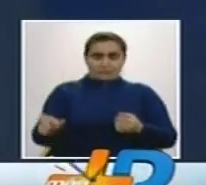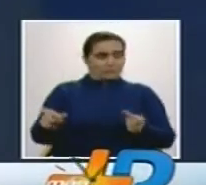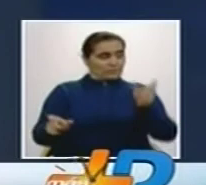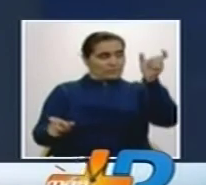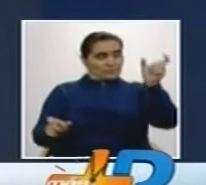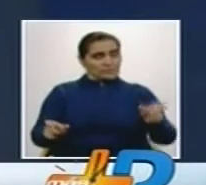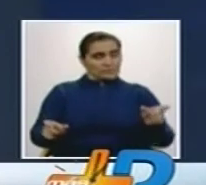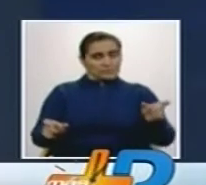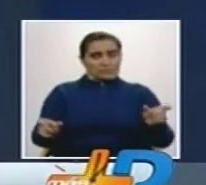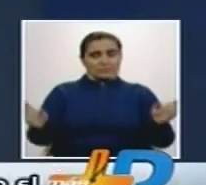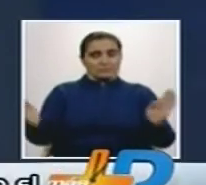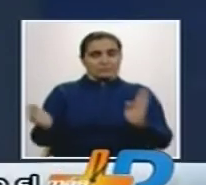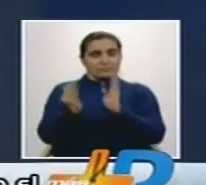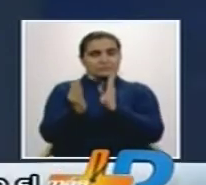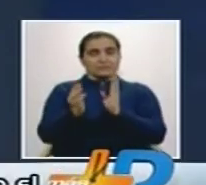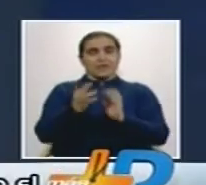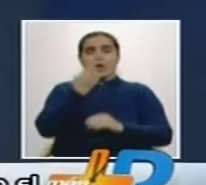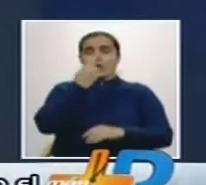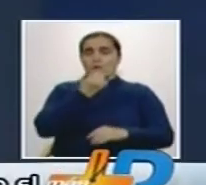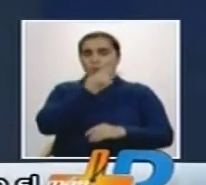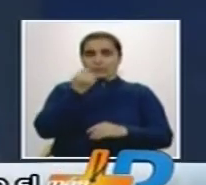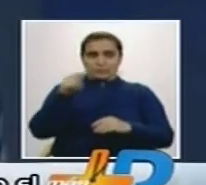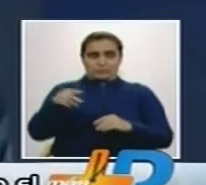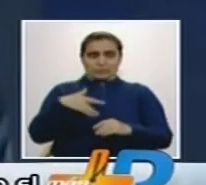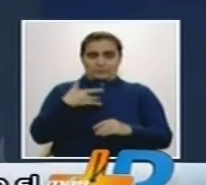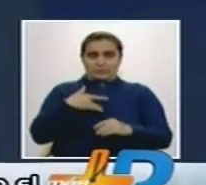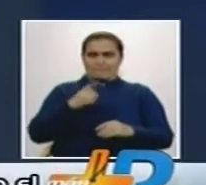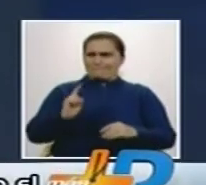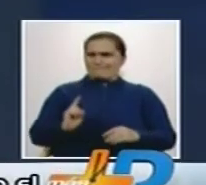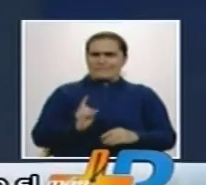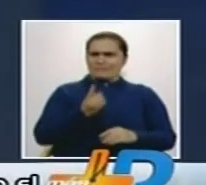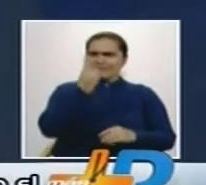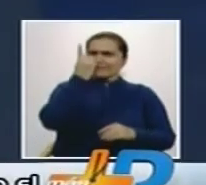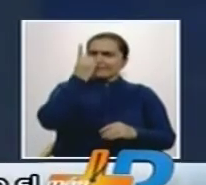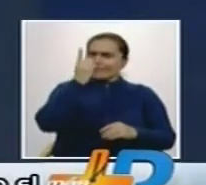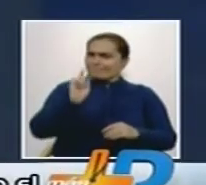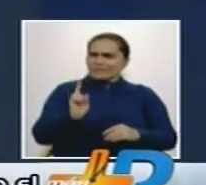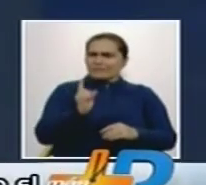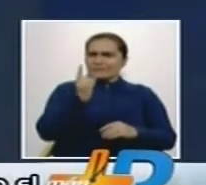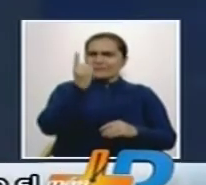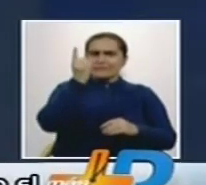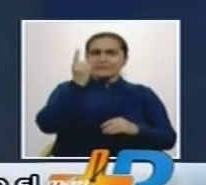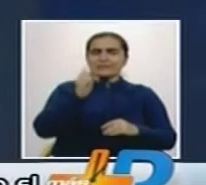de compromiso, como lo vemos en esta sala. Es la primera vez que todos los